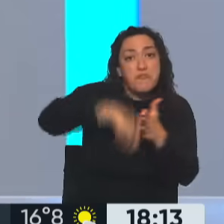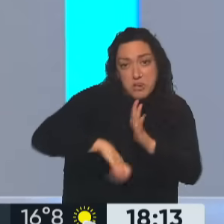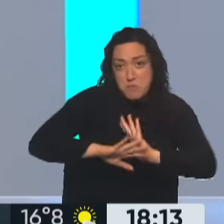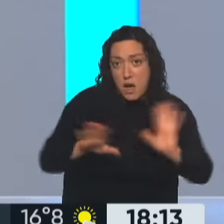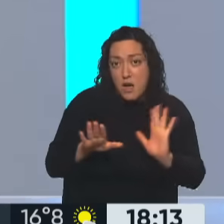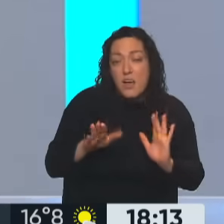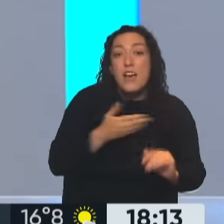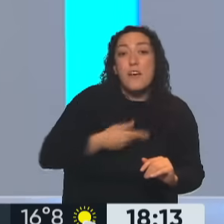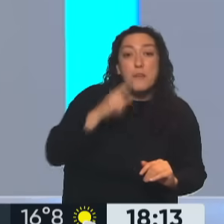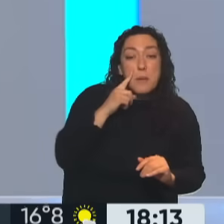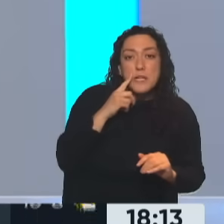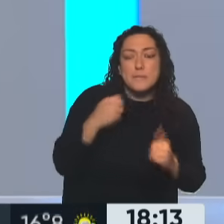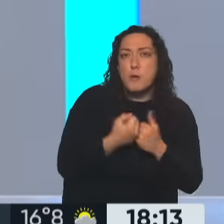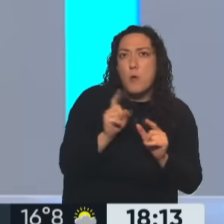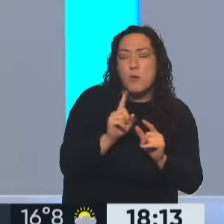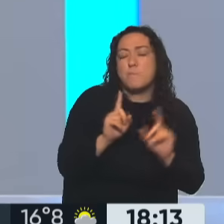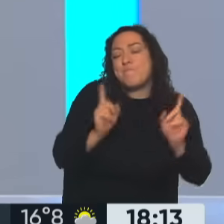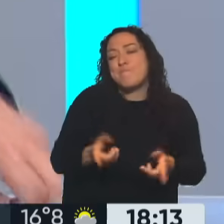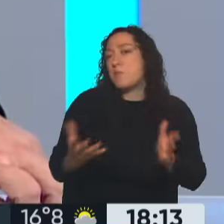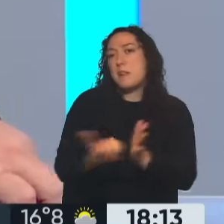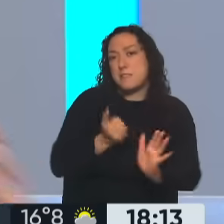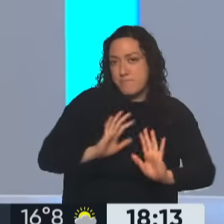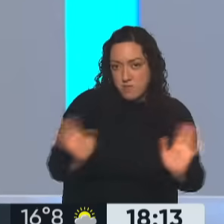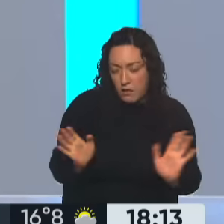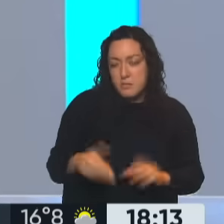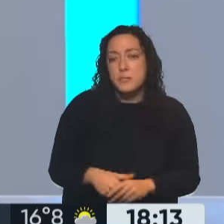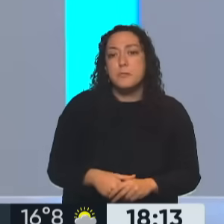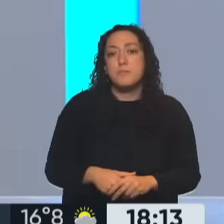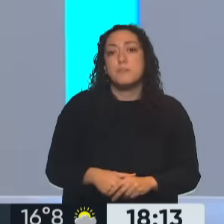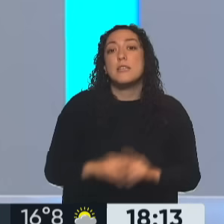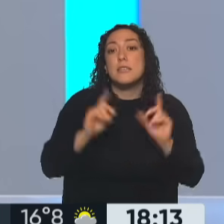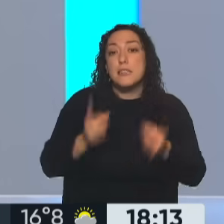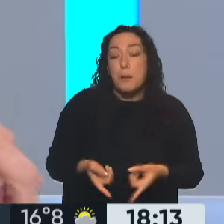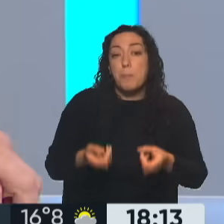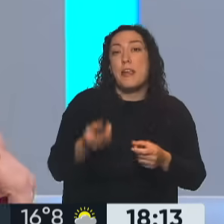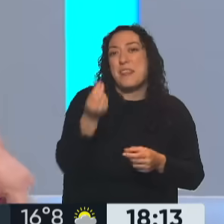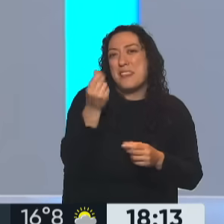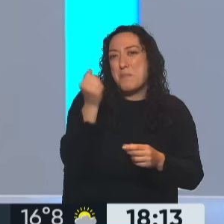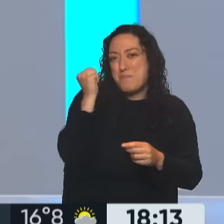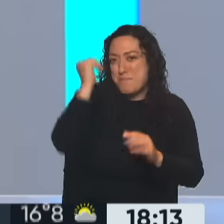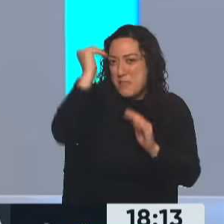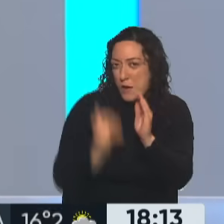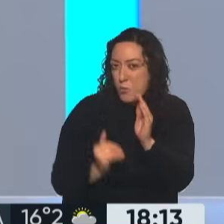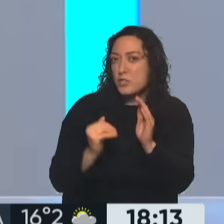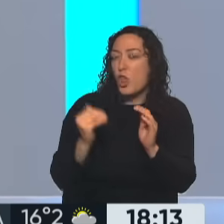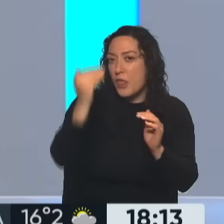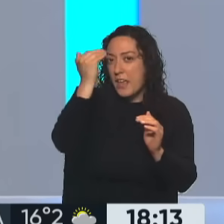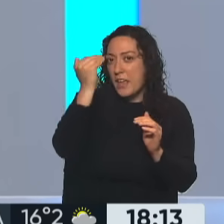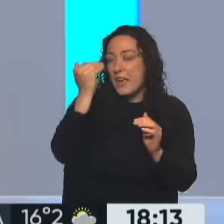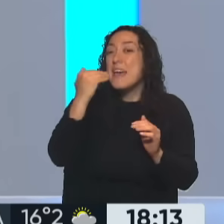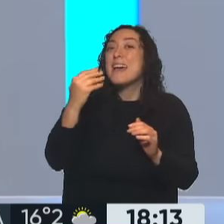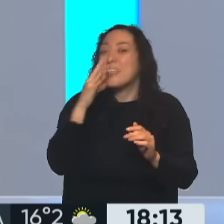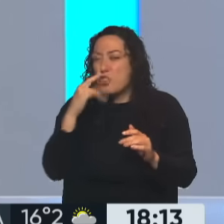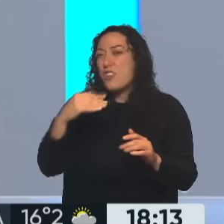acuerdo el Fondo Monetario Internacional, pero debió aceptarlo como parte del acuerdo, junto con la devaluación del 14 de agosto. Hasta